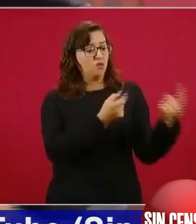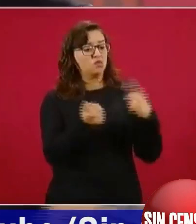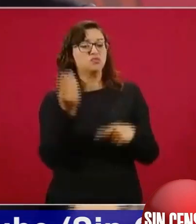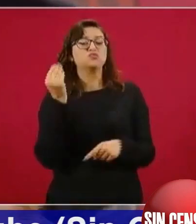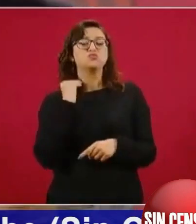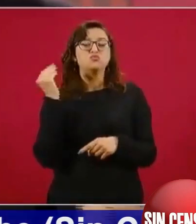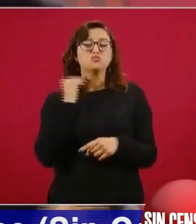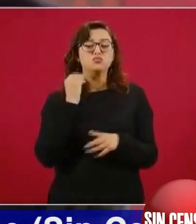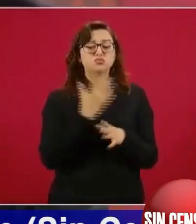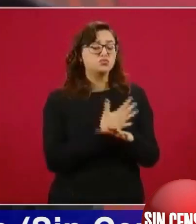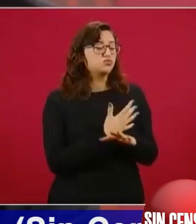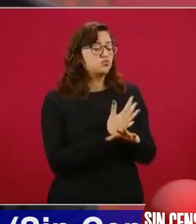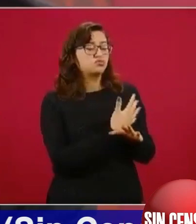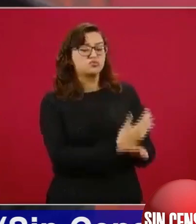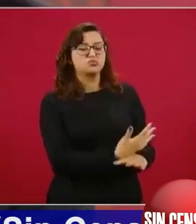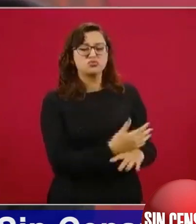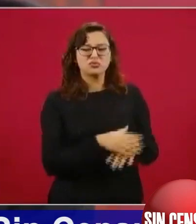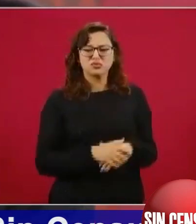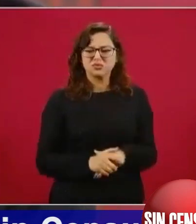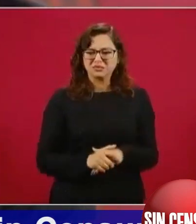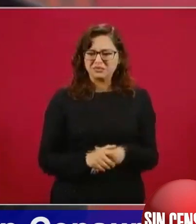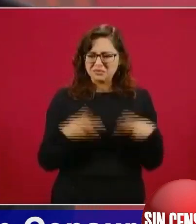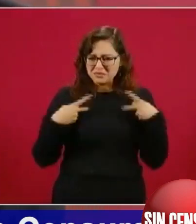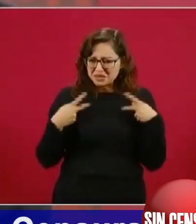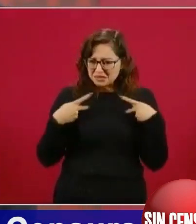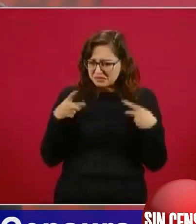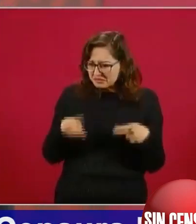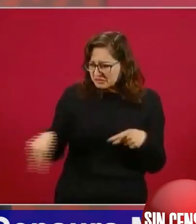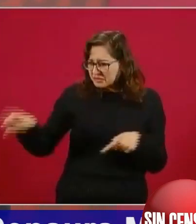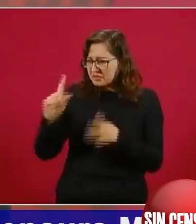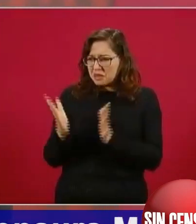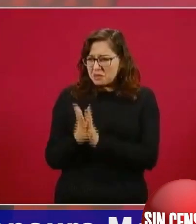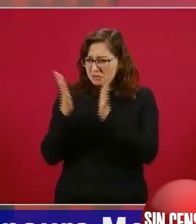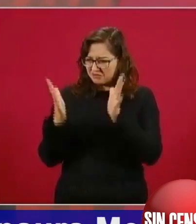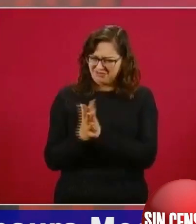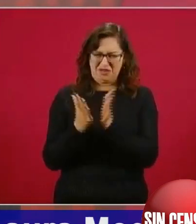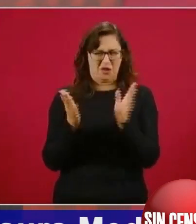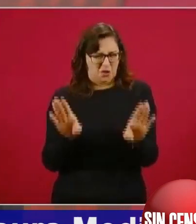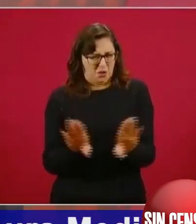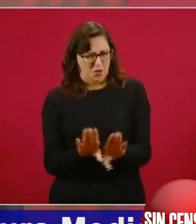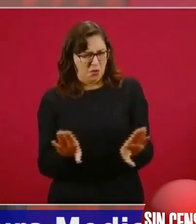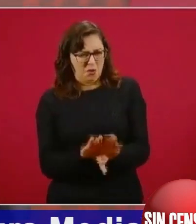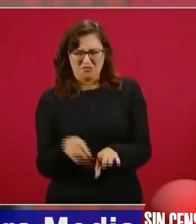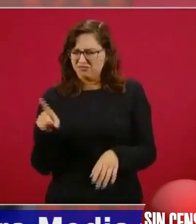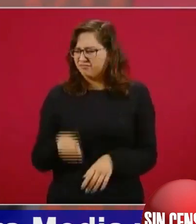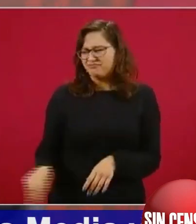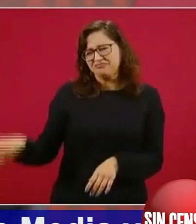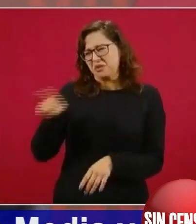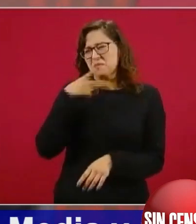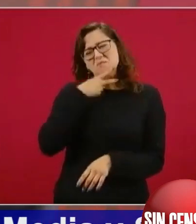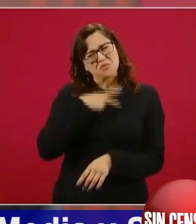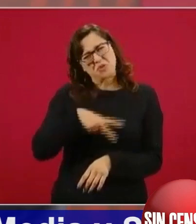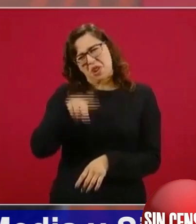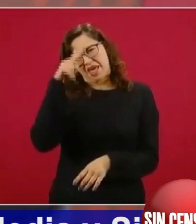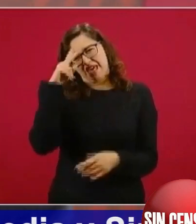cómo se va a tomar en cuenta el pueblo si no sabe. Esto es un asunto